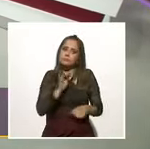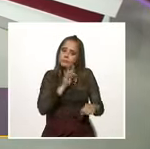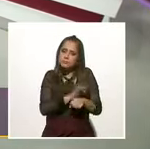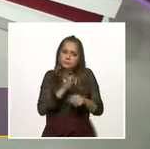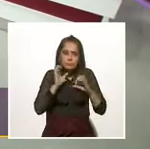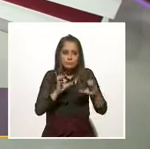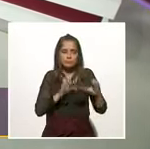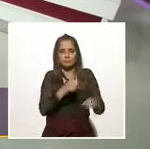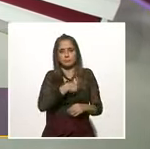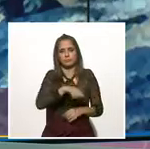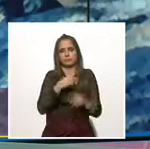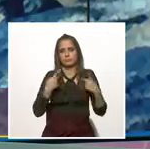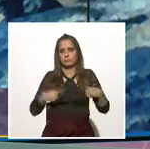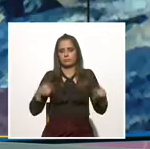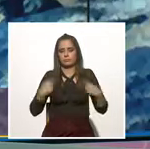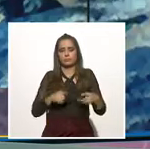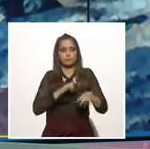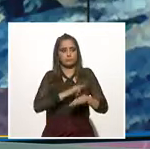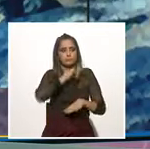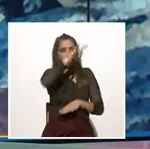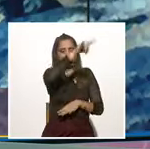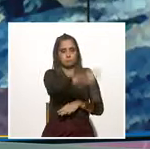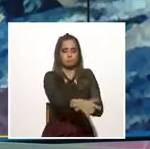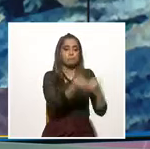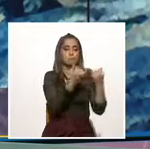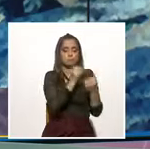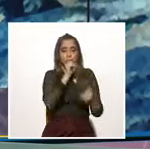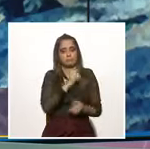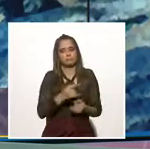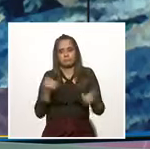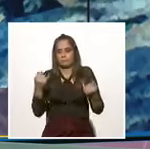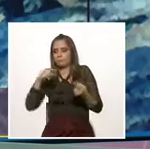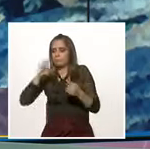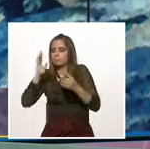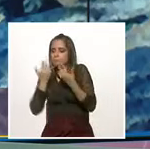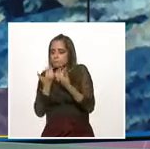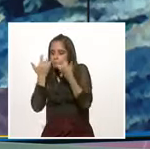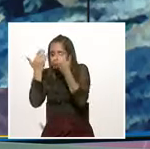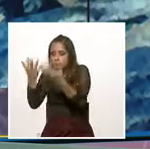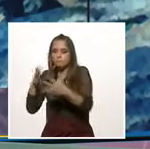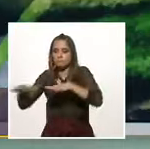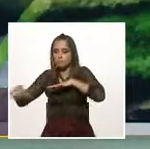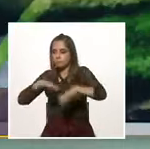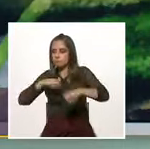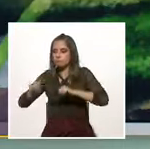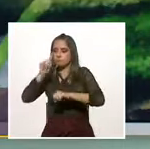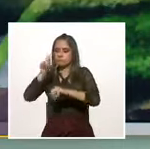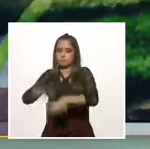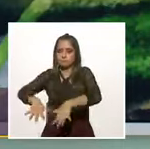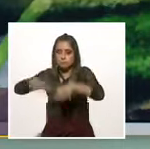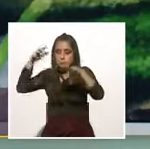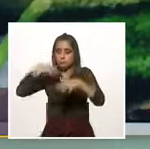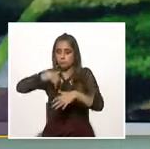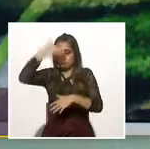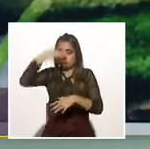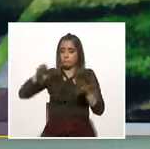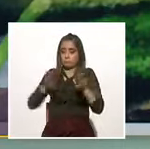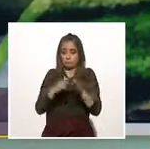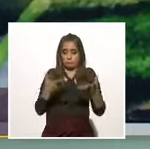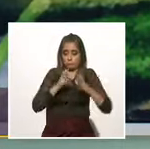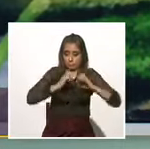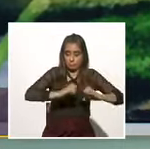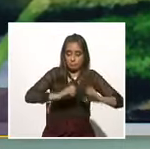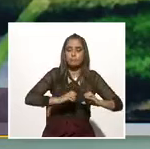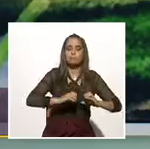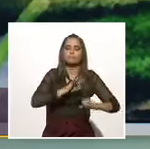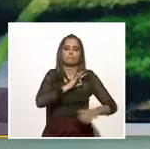de la aviación y la llevamos a la protección civil, sin duda alguna, nuestro riesgo va a ser menor. Y fíjense, no habíamos pensado en tantas cosas que pueden suceder